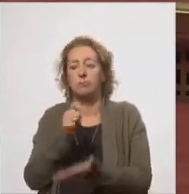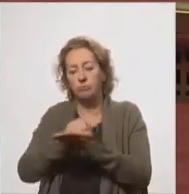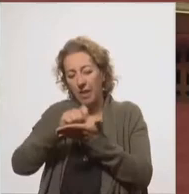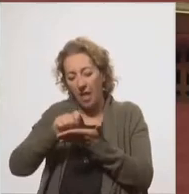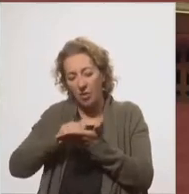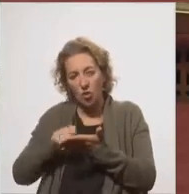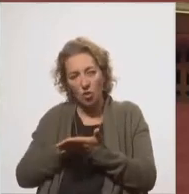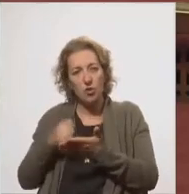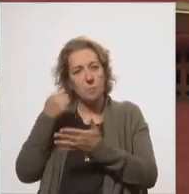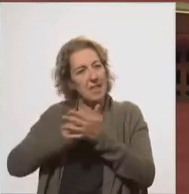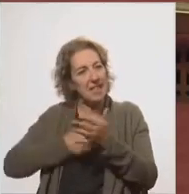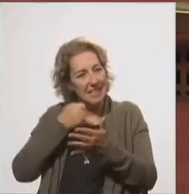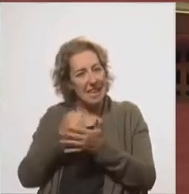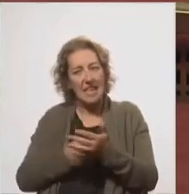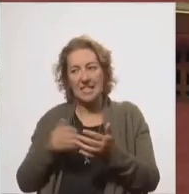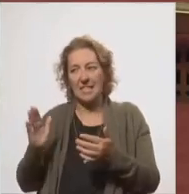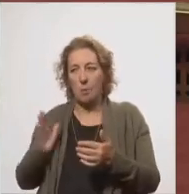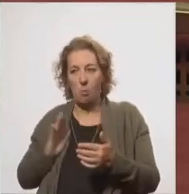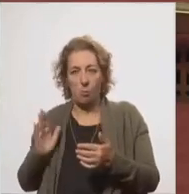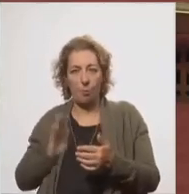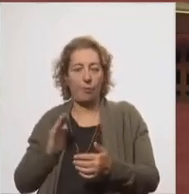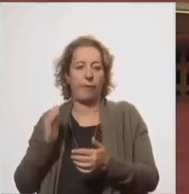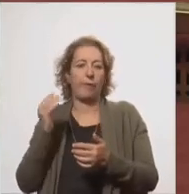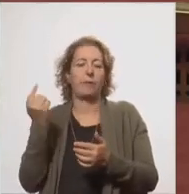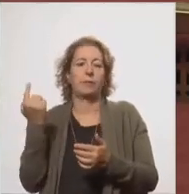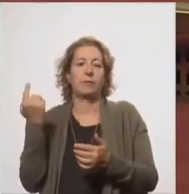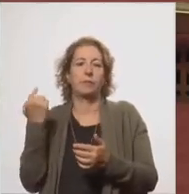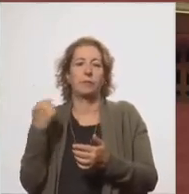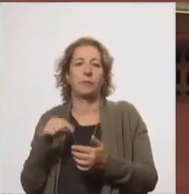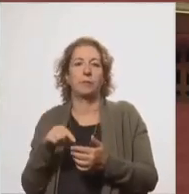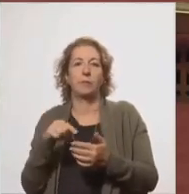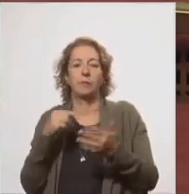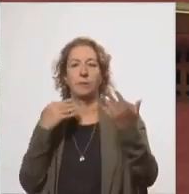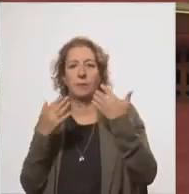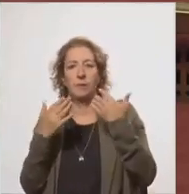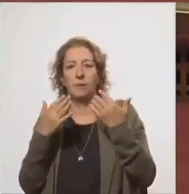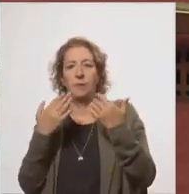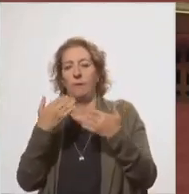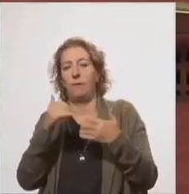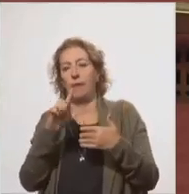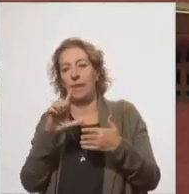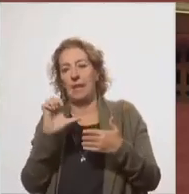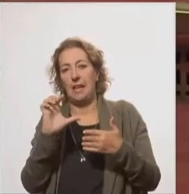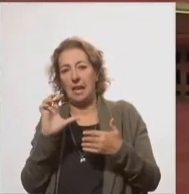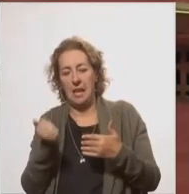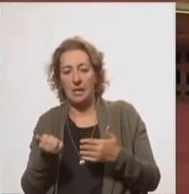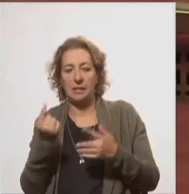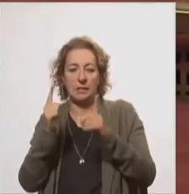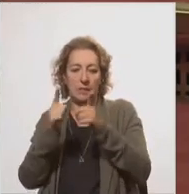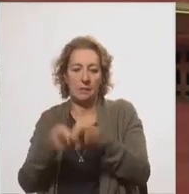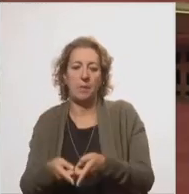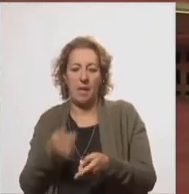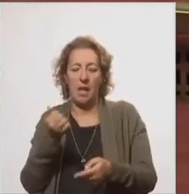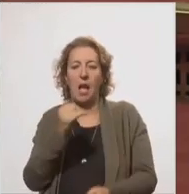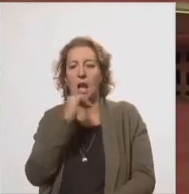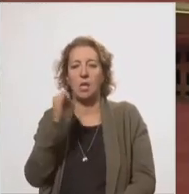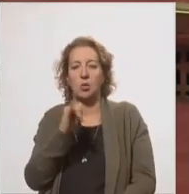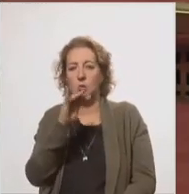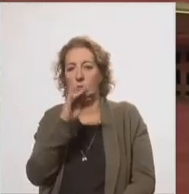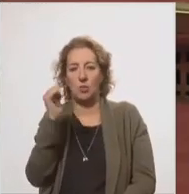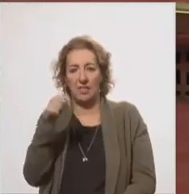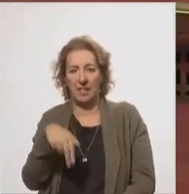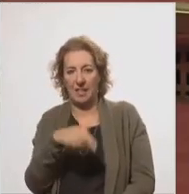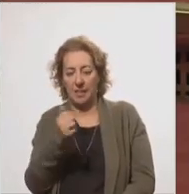tiene que ver con la militancia de estas mujeres, en lo que refiere tanto a Belela como a Azucena, yo quisiera dar